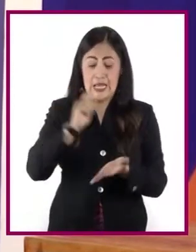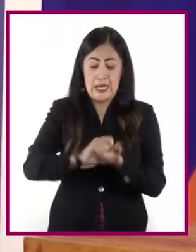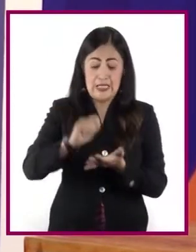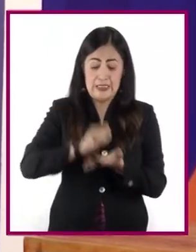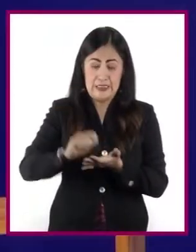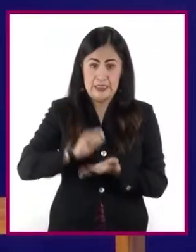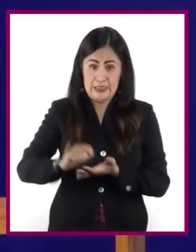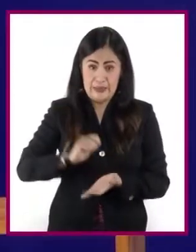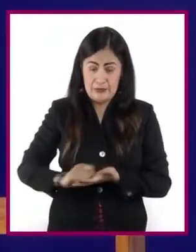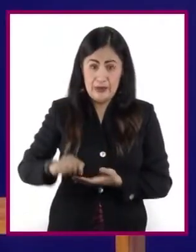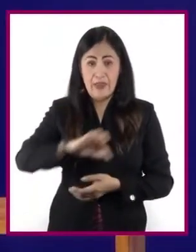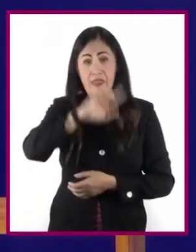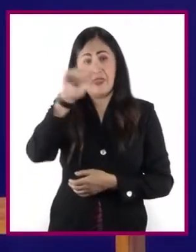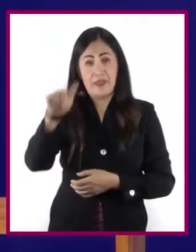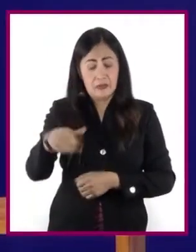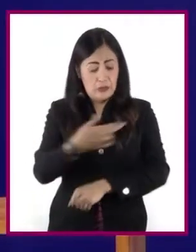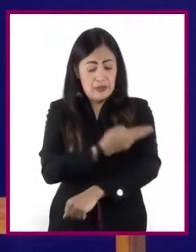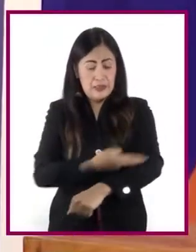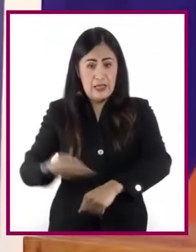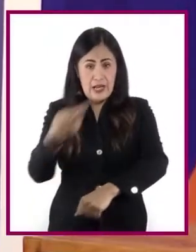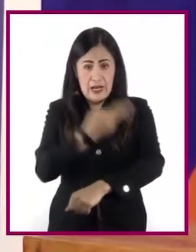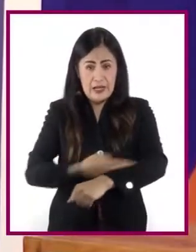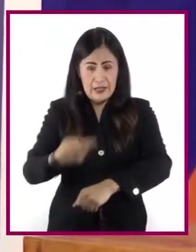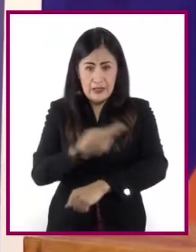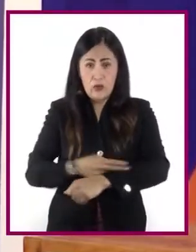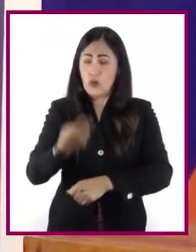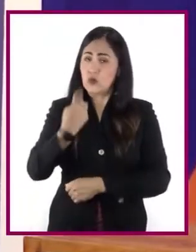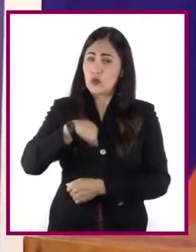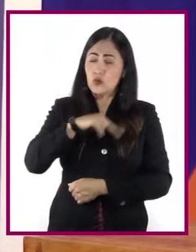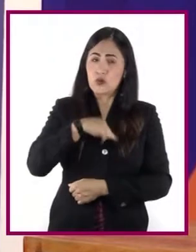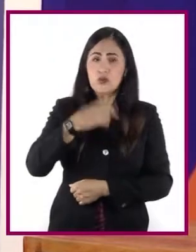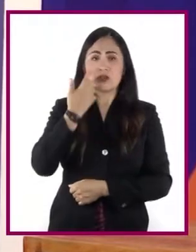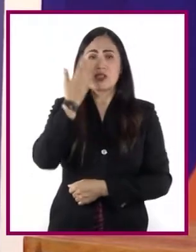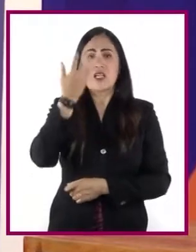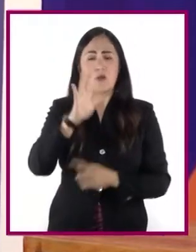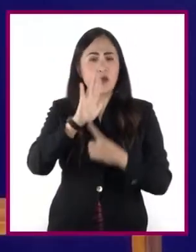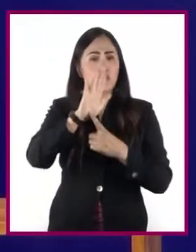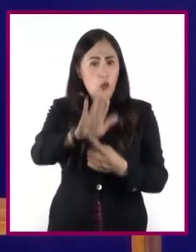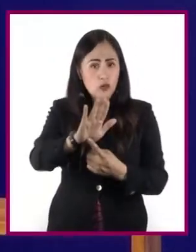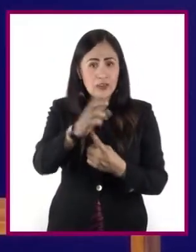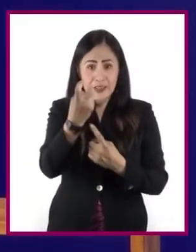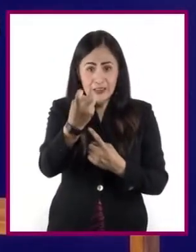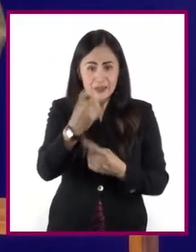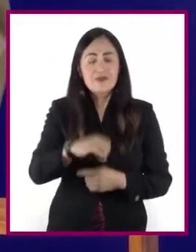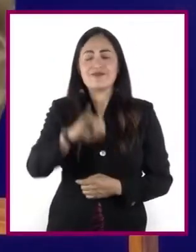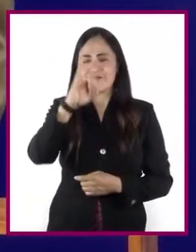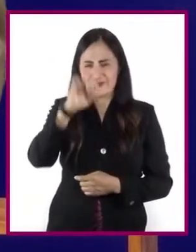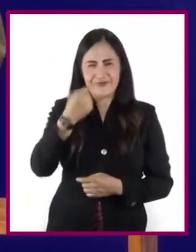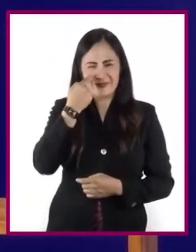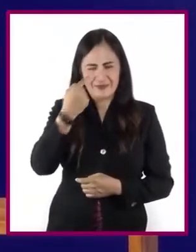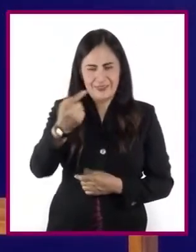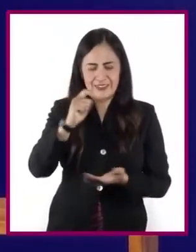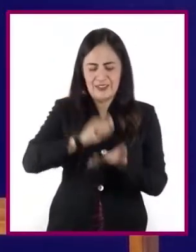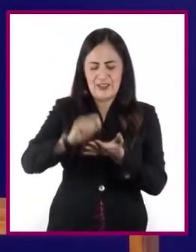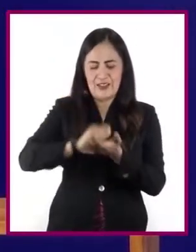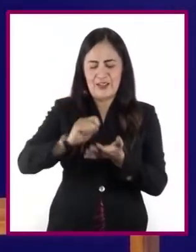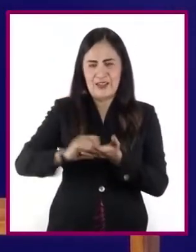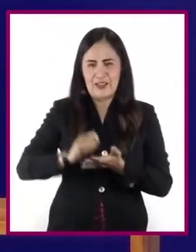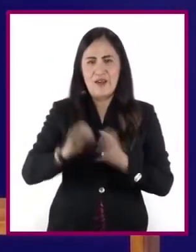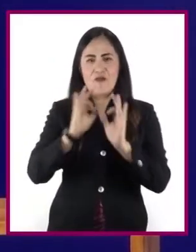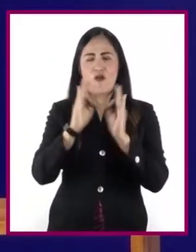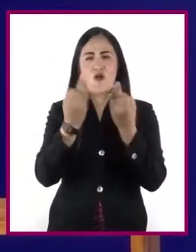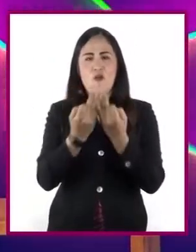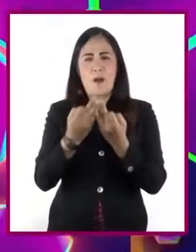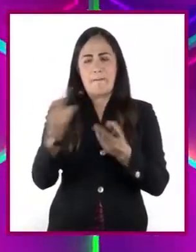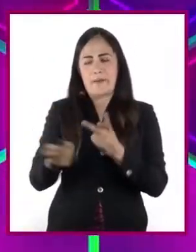podemos ir organizando a partir de lo que queramos resaltar, ¿no es así? Claro, veamos un borrador estructural de cómo